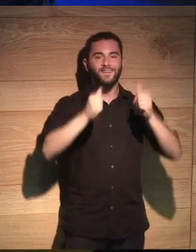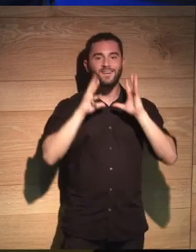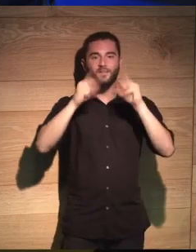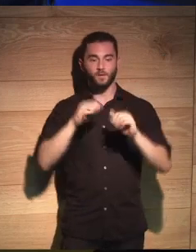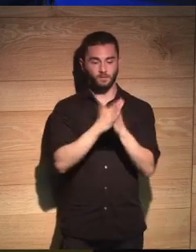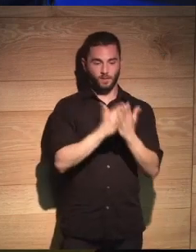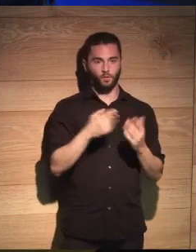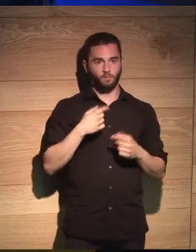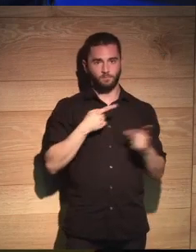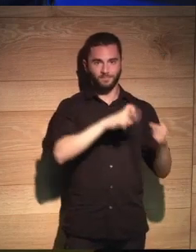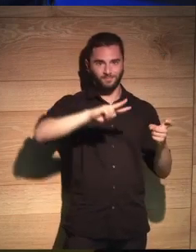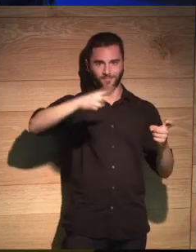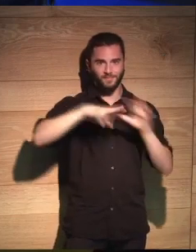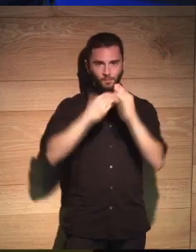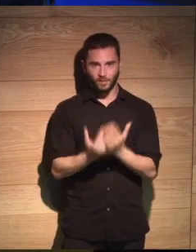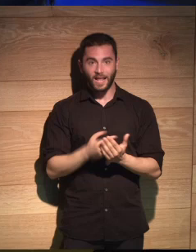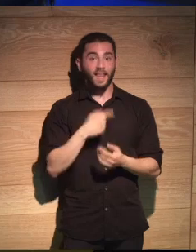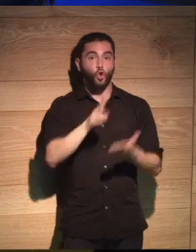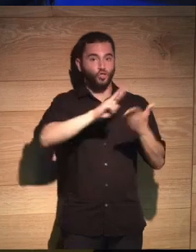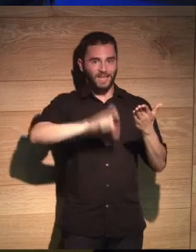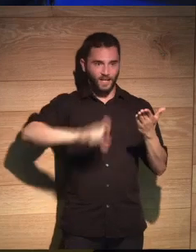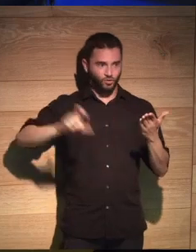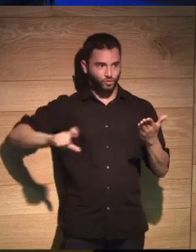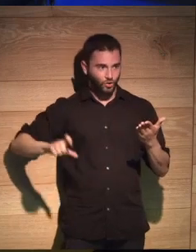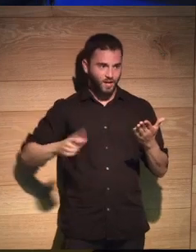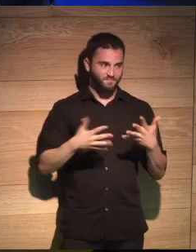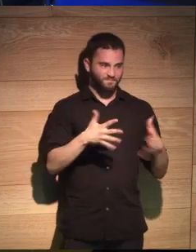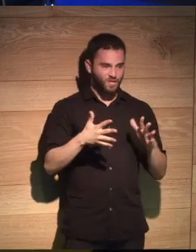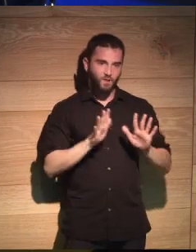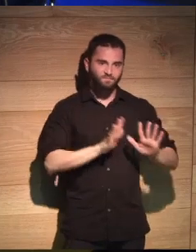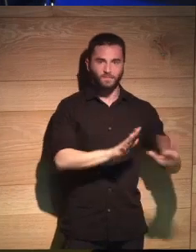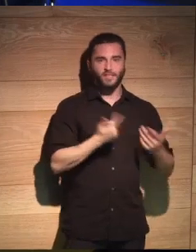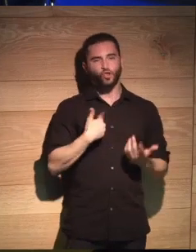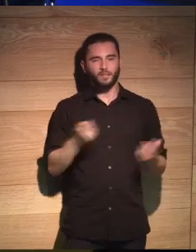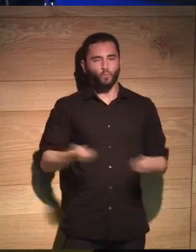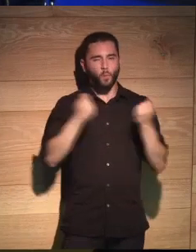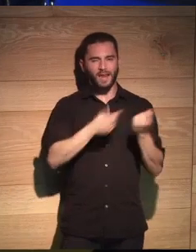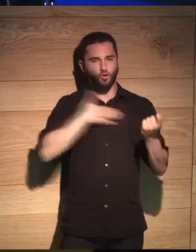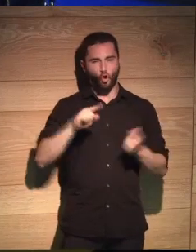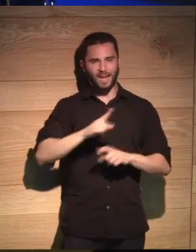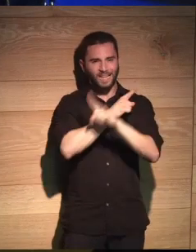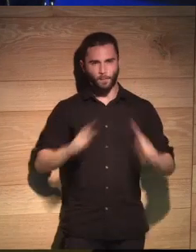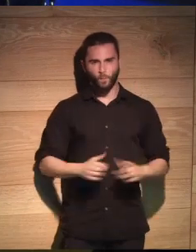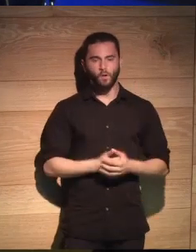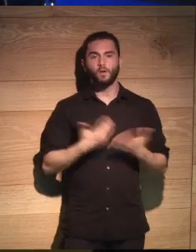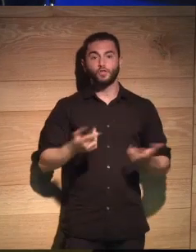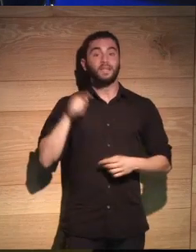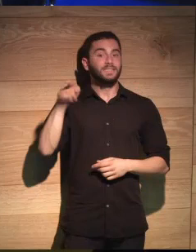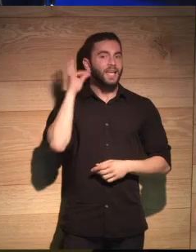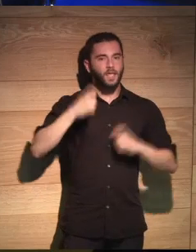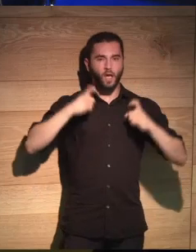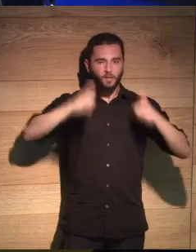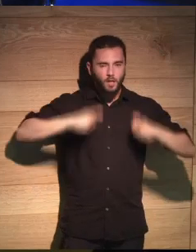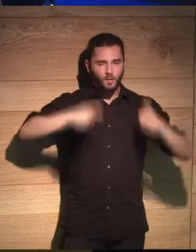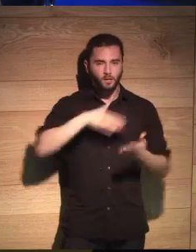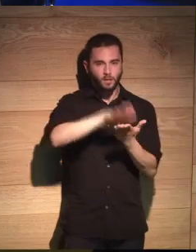Segunda Guerra Mundial y los lectores nos abandonaron más o menos, y tampoco la querían publicar. O sea, ella hizo varios intentos de